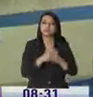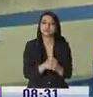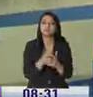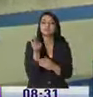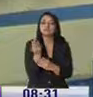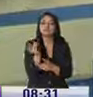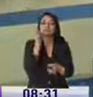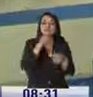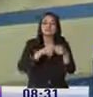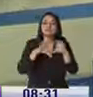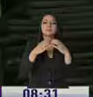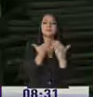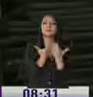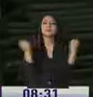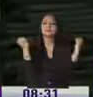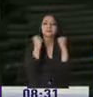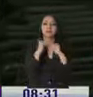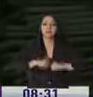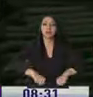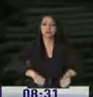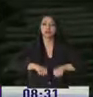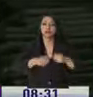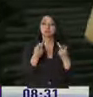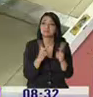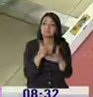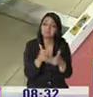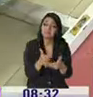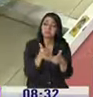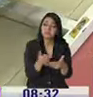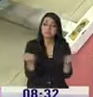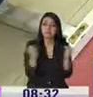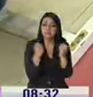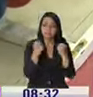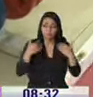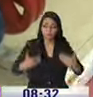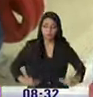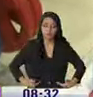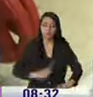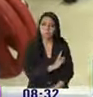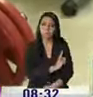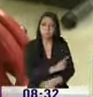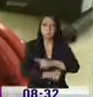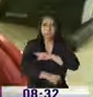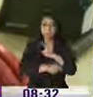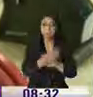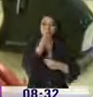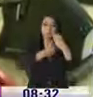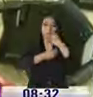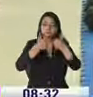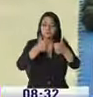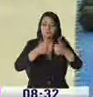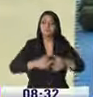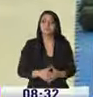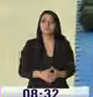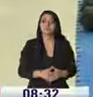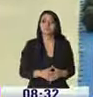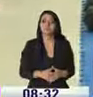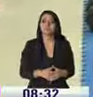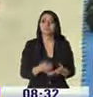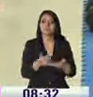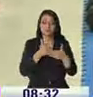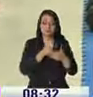clases de gimnasio, que una de las ventajas de hacer ejercicio es tonificar el cuerpo con una adecuada alimentación. Estamos fortaleciendo nuestros músculos